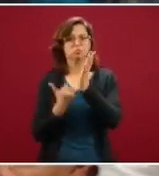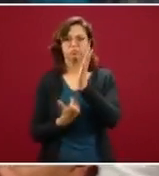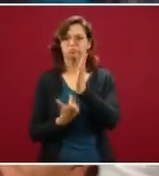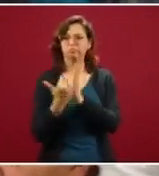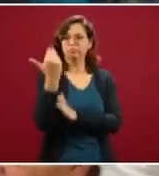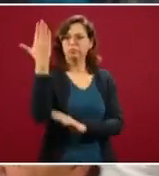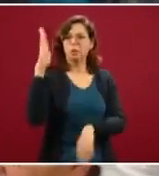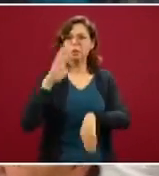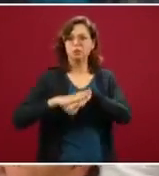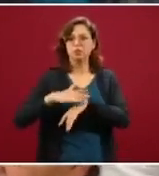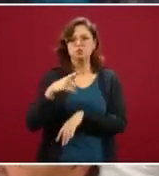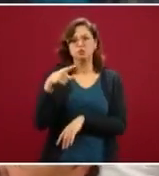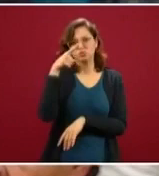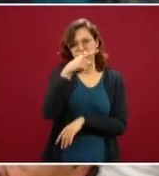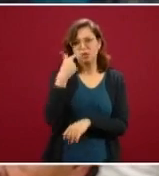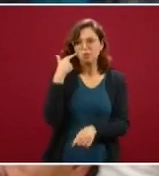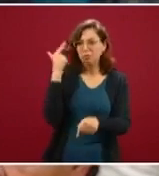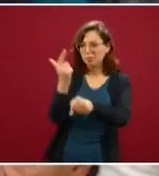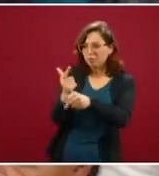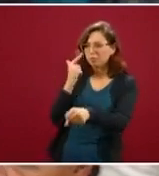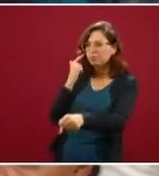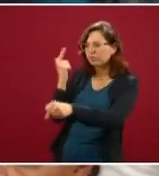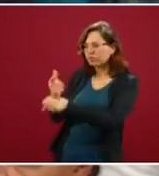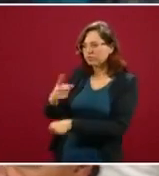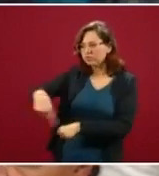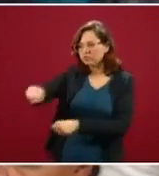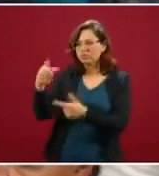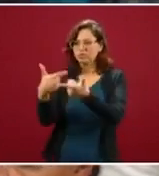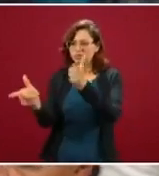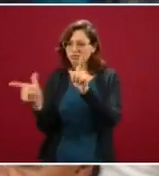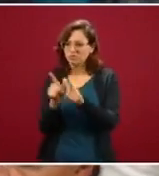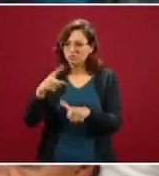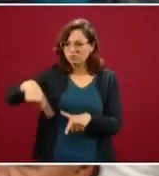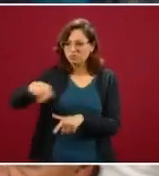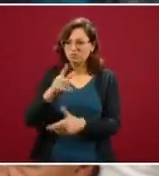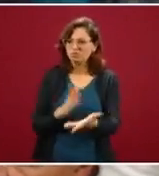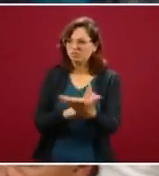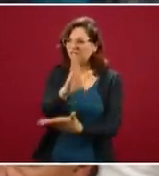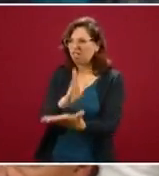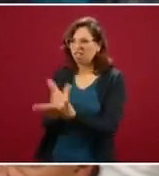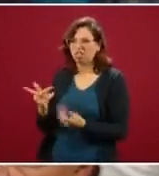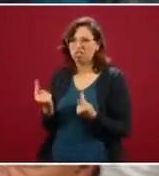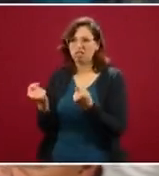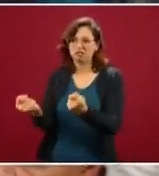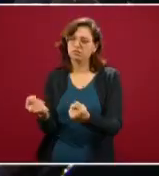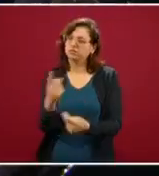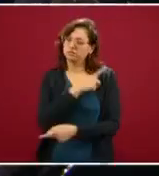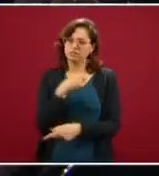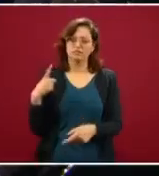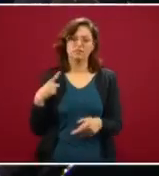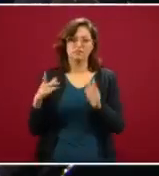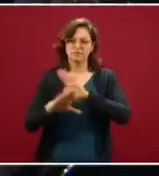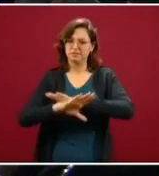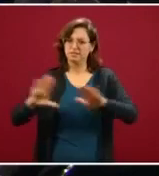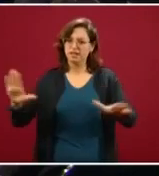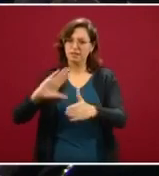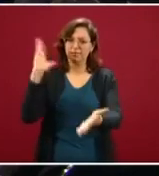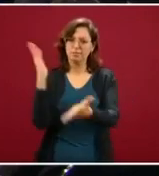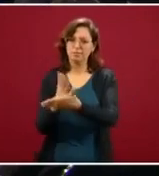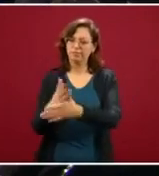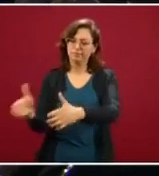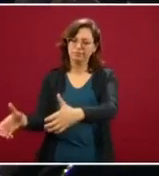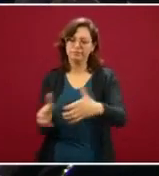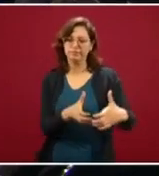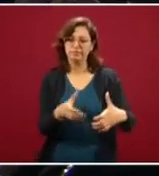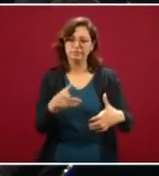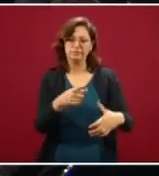usted identifica o si ustedes identifican estos grupos, pues creo que es tiempo de detener